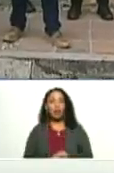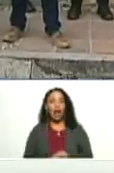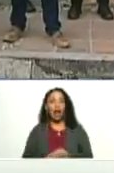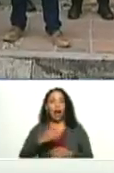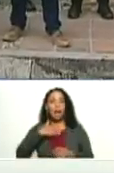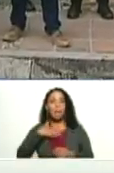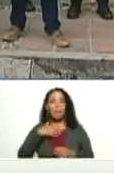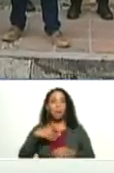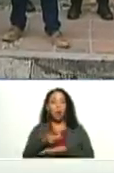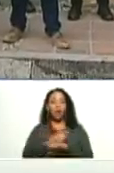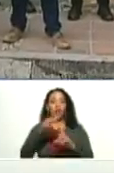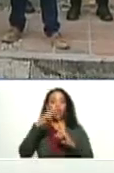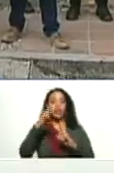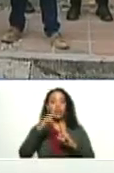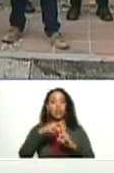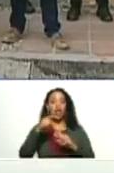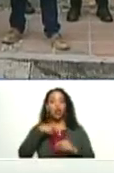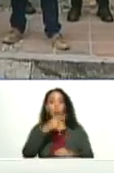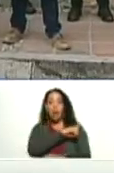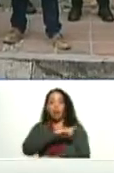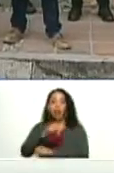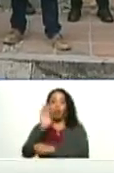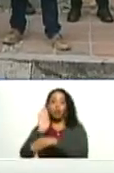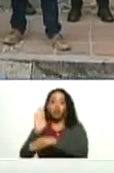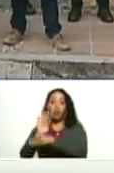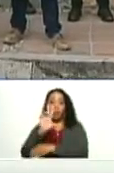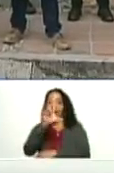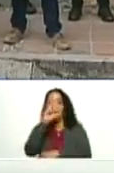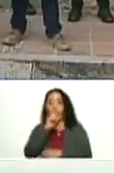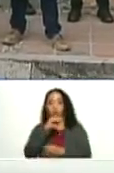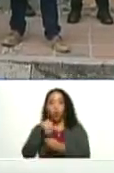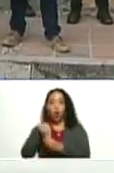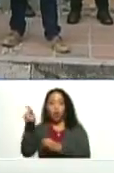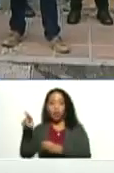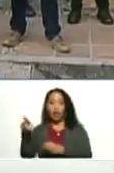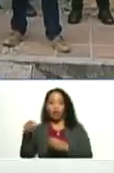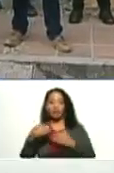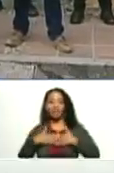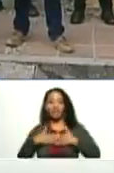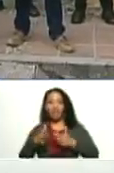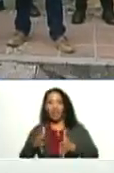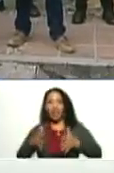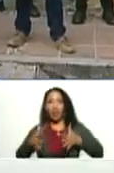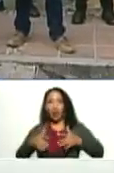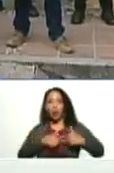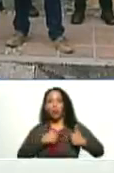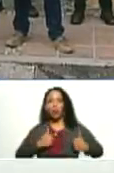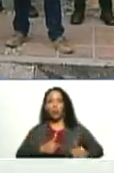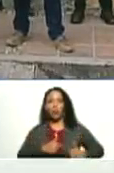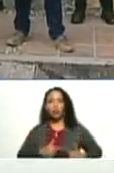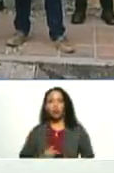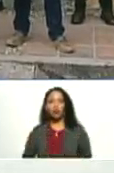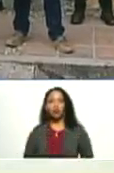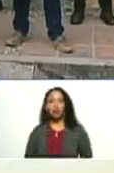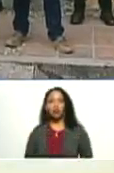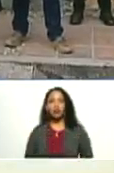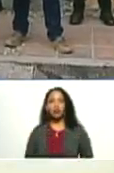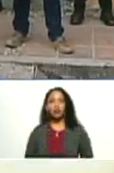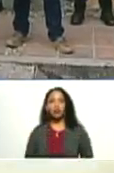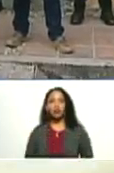como protector. Lo mandé como protector 3 años. Se ganó el corazón del pueblo del Táchira. Vinieron las elecciones